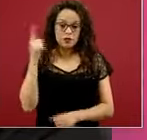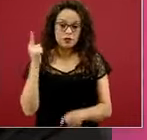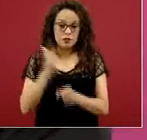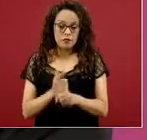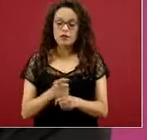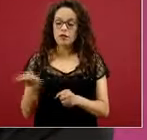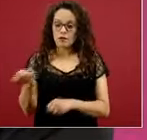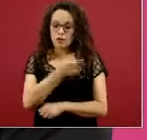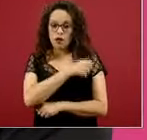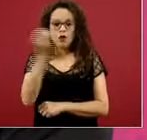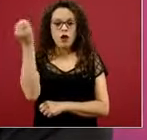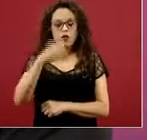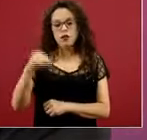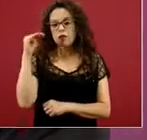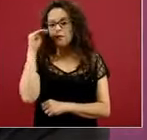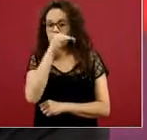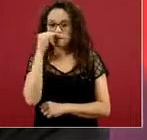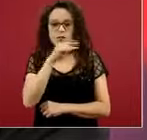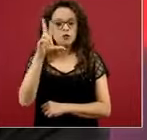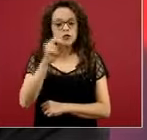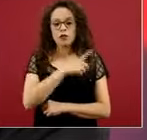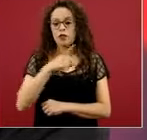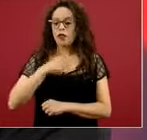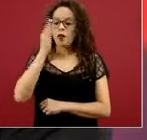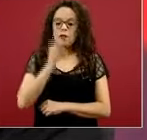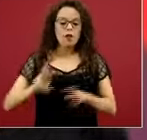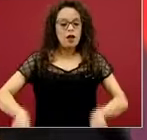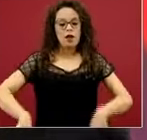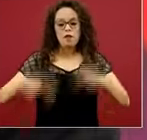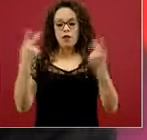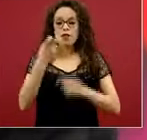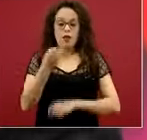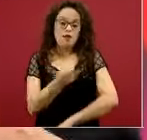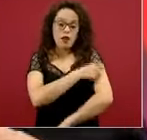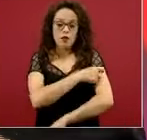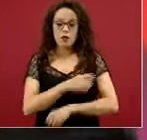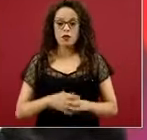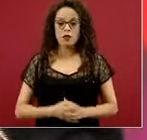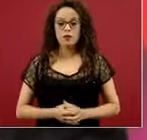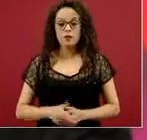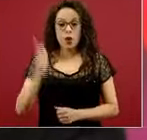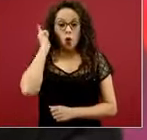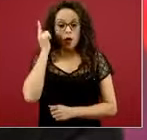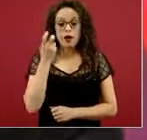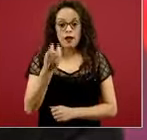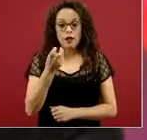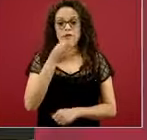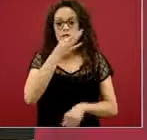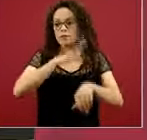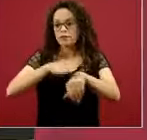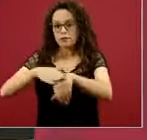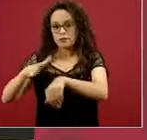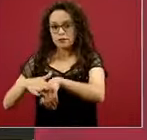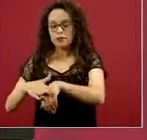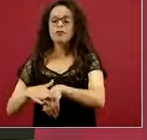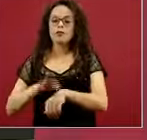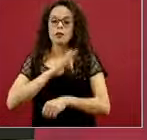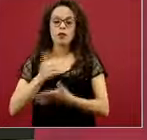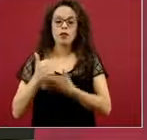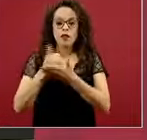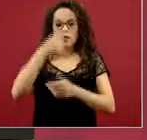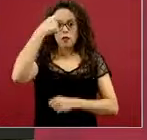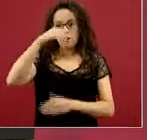y que por ningún motivo se acepte la venta de esto, y esperemos que esta medida de alertamiento disminuya